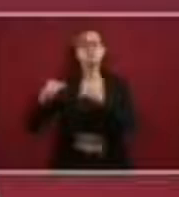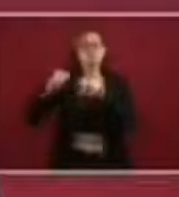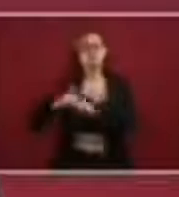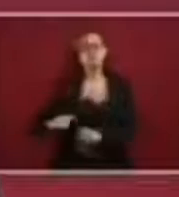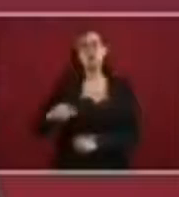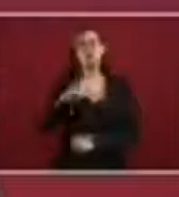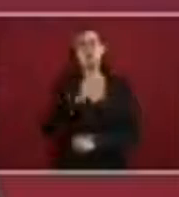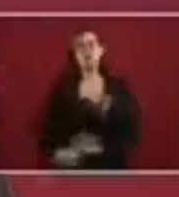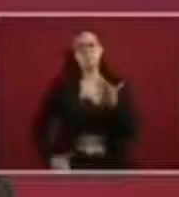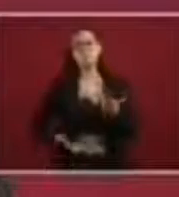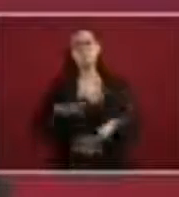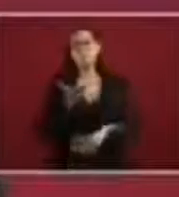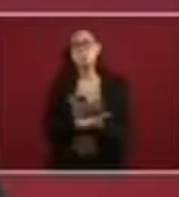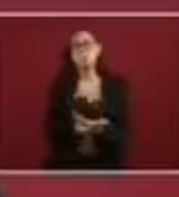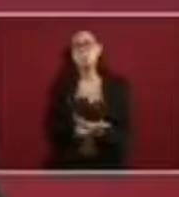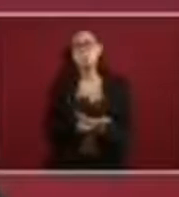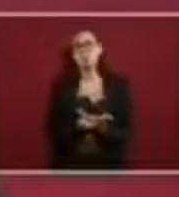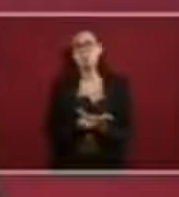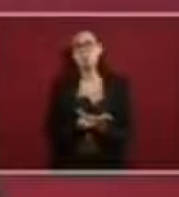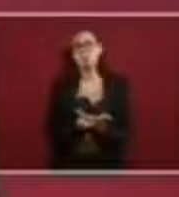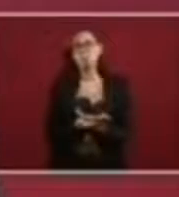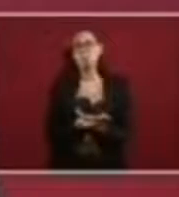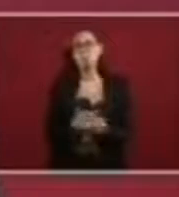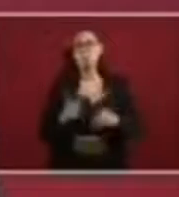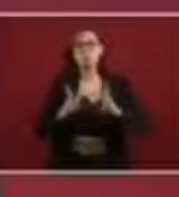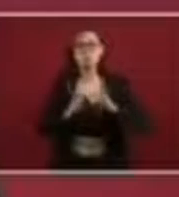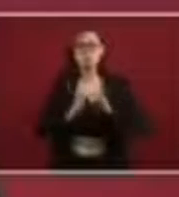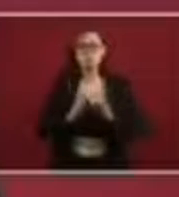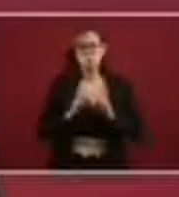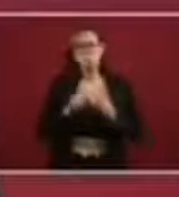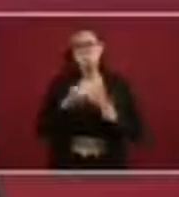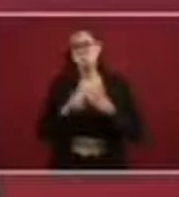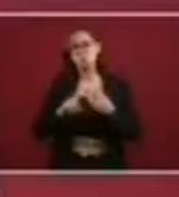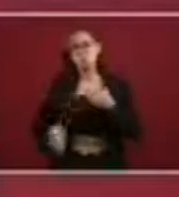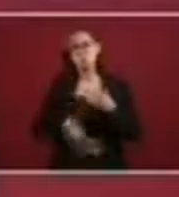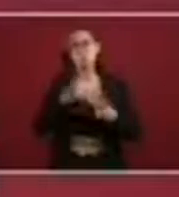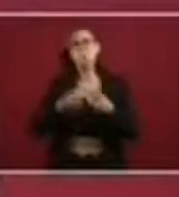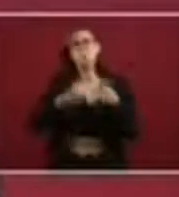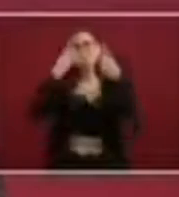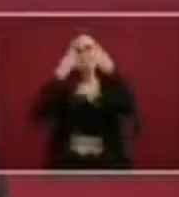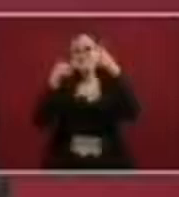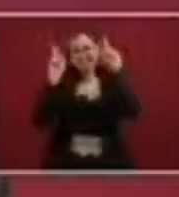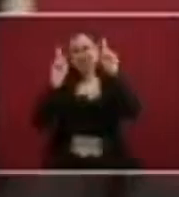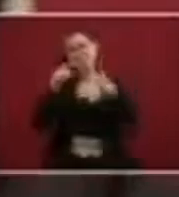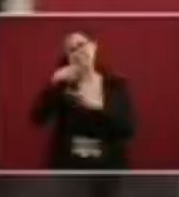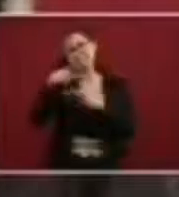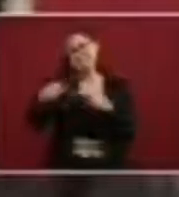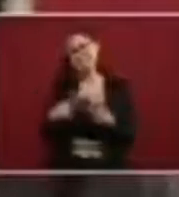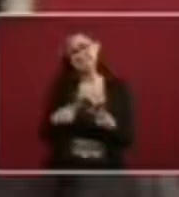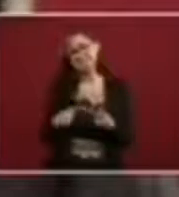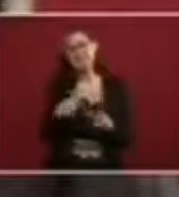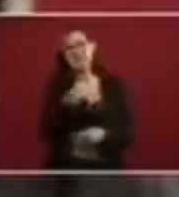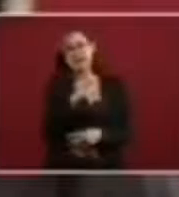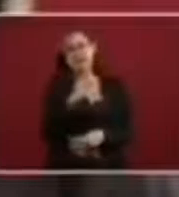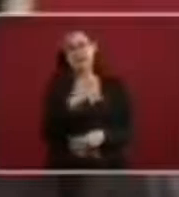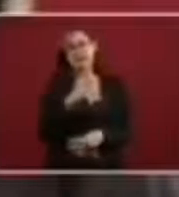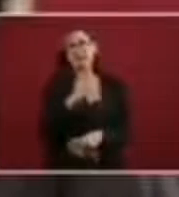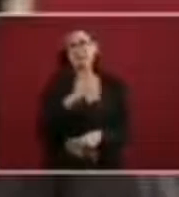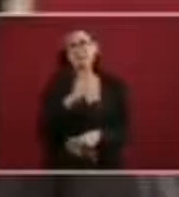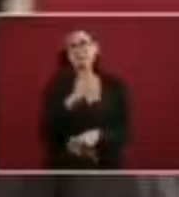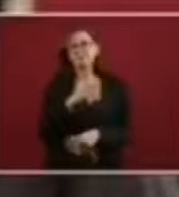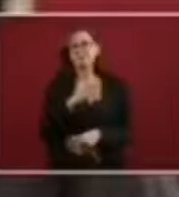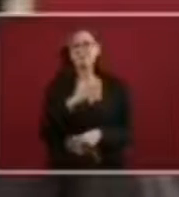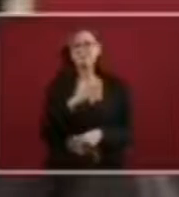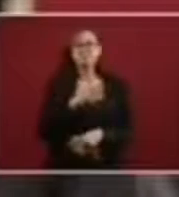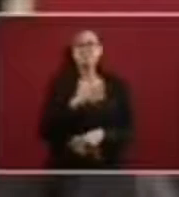Seguridad y Protección Ciudadana, quien dijo que el uso de la fuerza debe invariablemente darse en el marco de la legalidad.